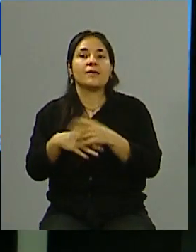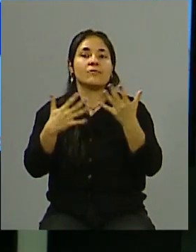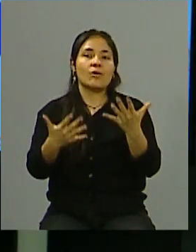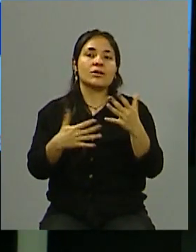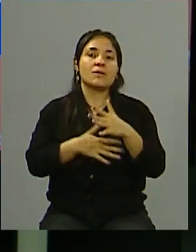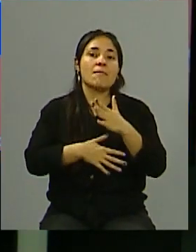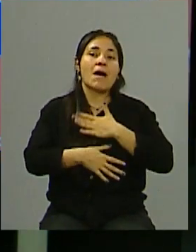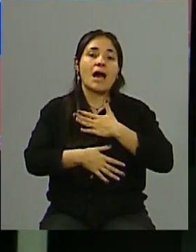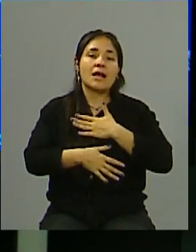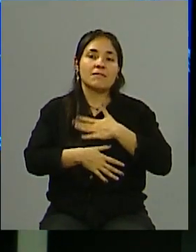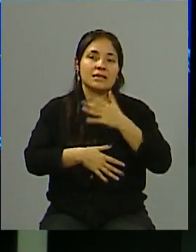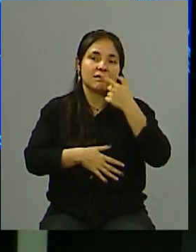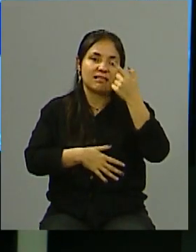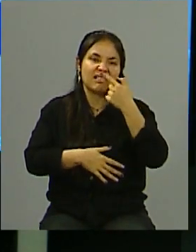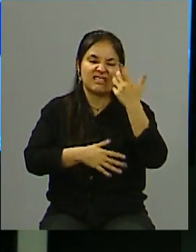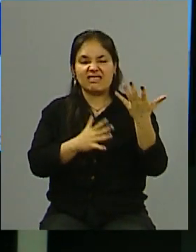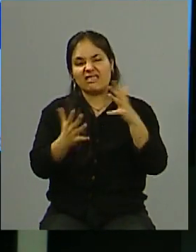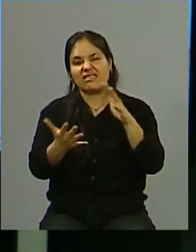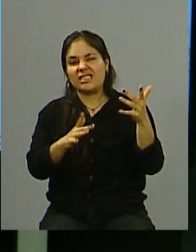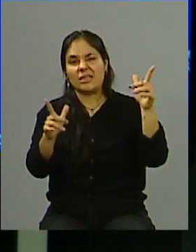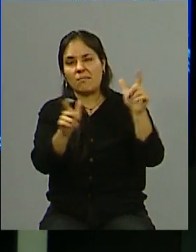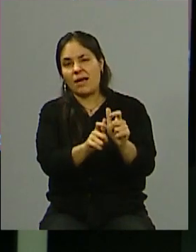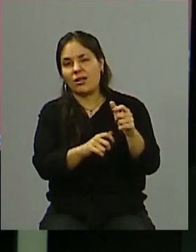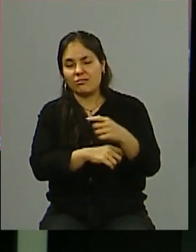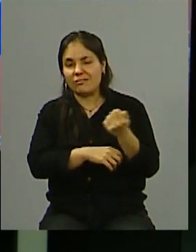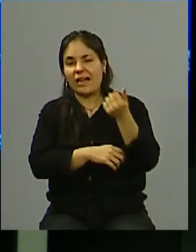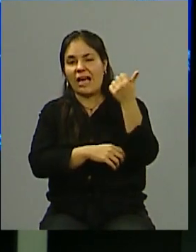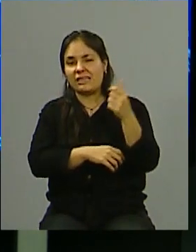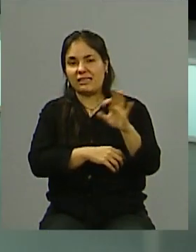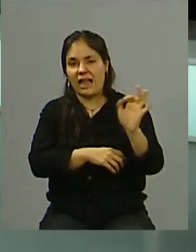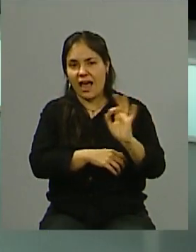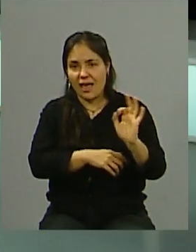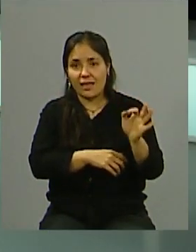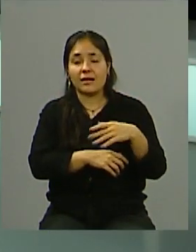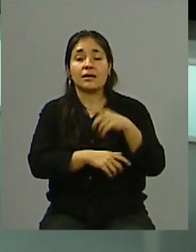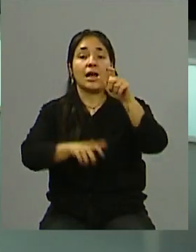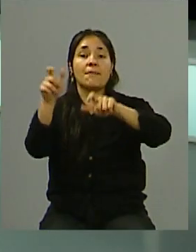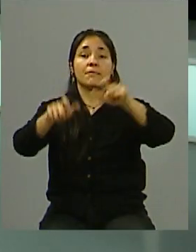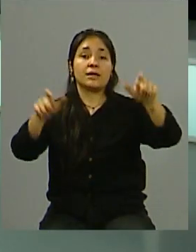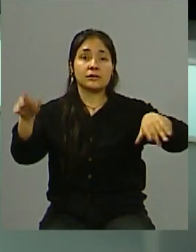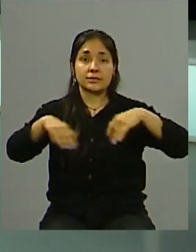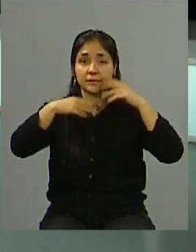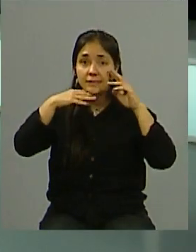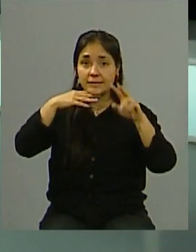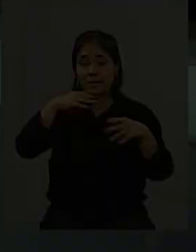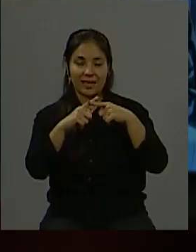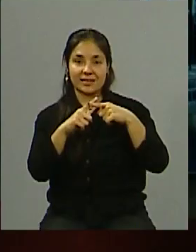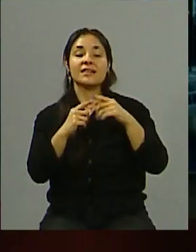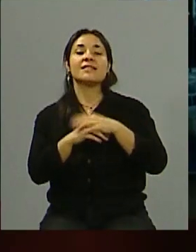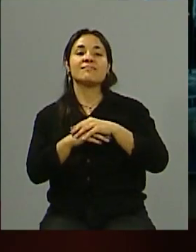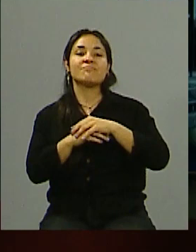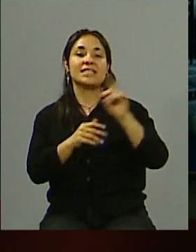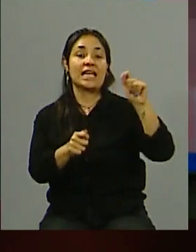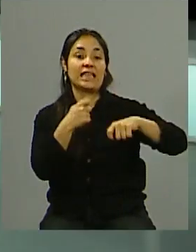en un nivel de interés relativo o menor o incluso nulo de parte de una audiencia que está esperando otras cosas. Claro. Ayer